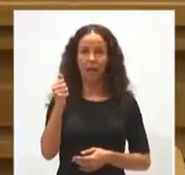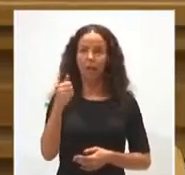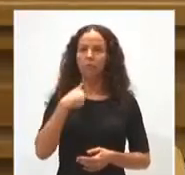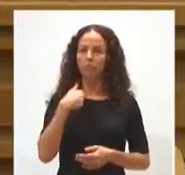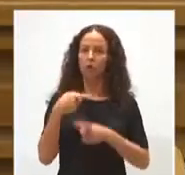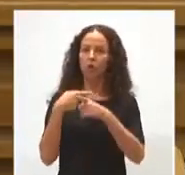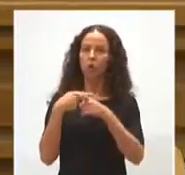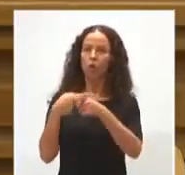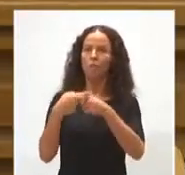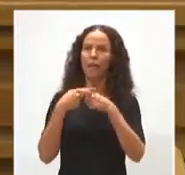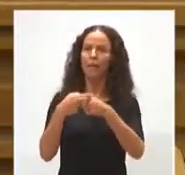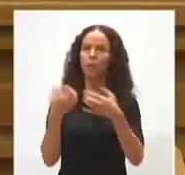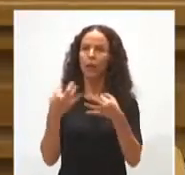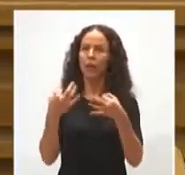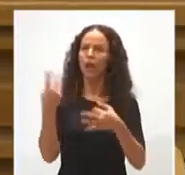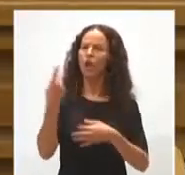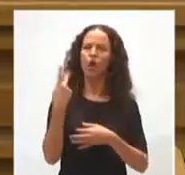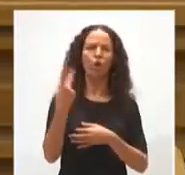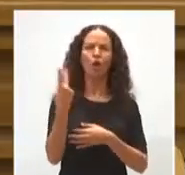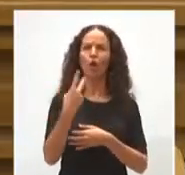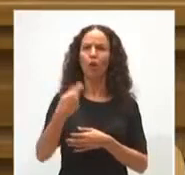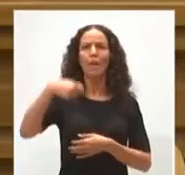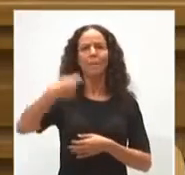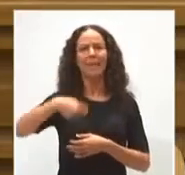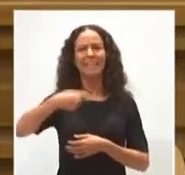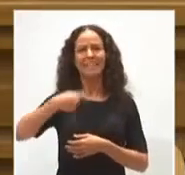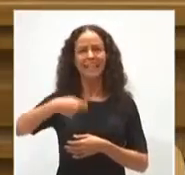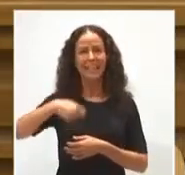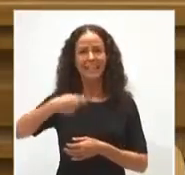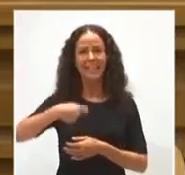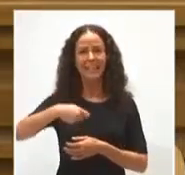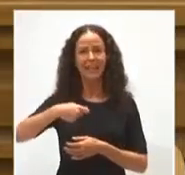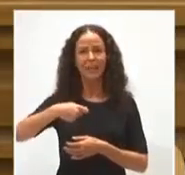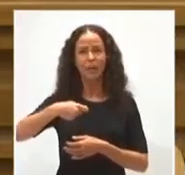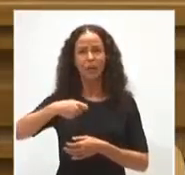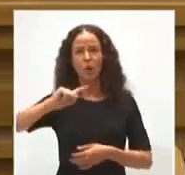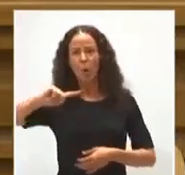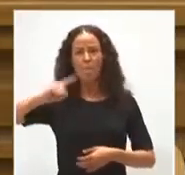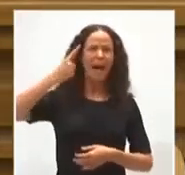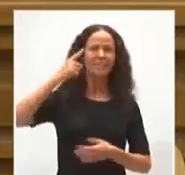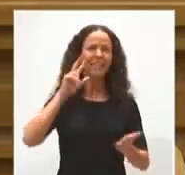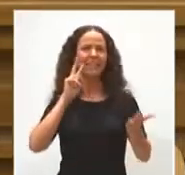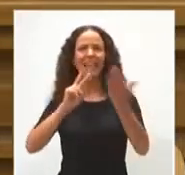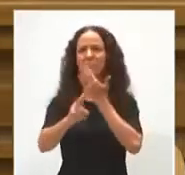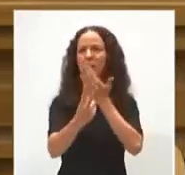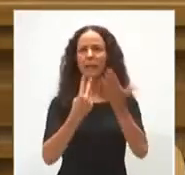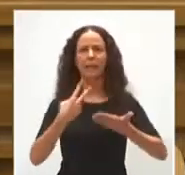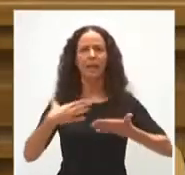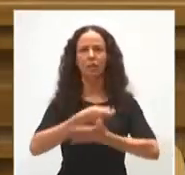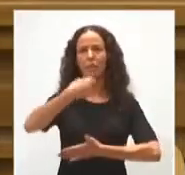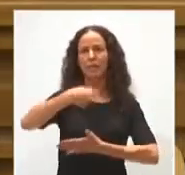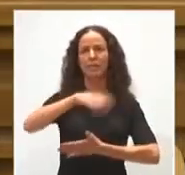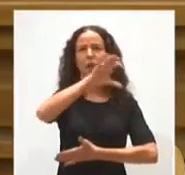el ser los dos presidentes con más con mayor índices de transparencia de todos los presidentes autonómicos de españa